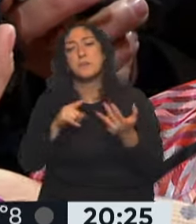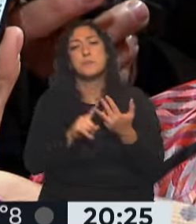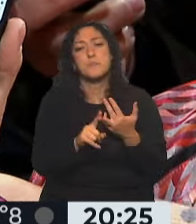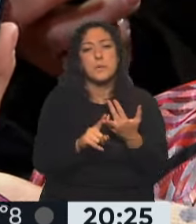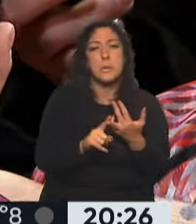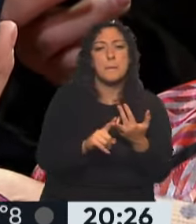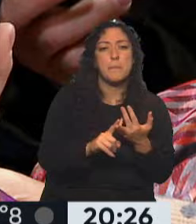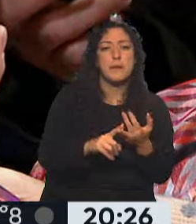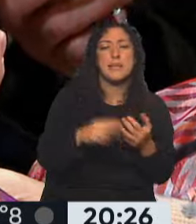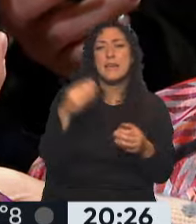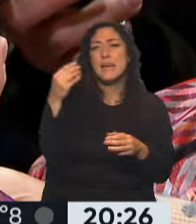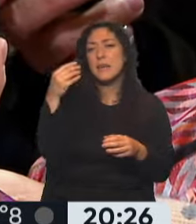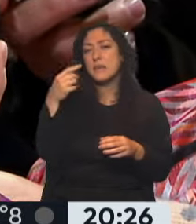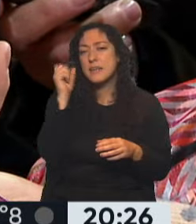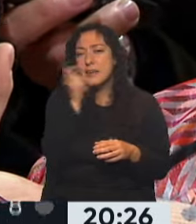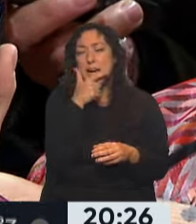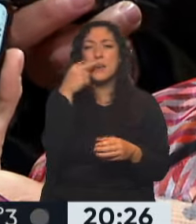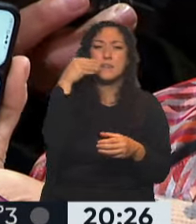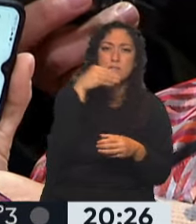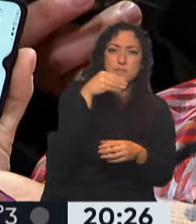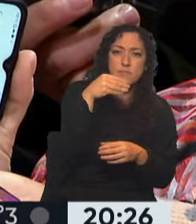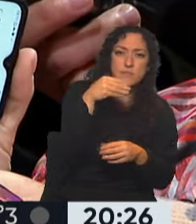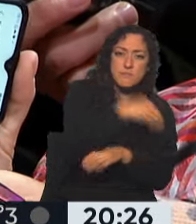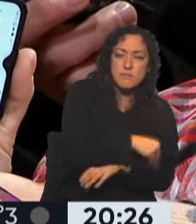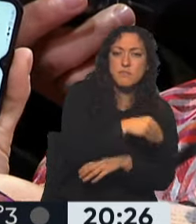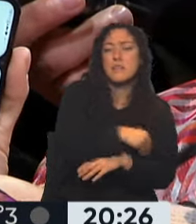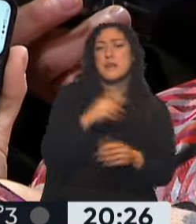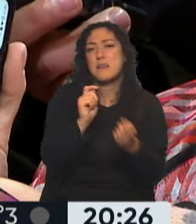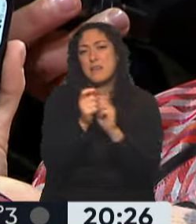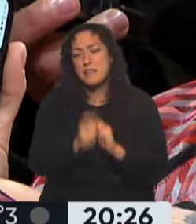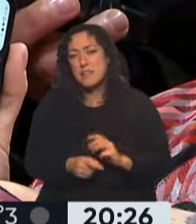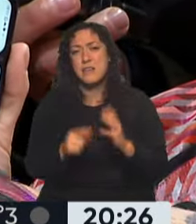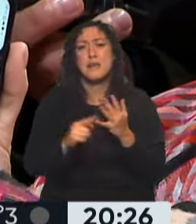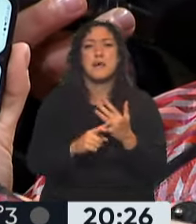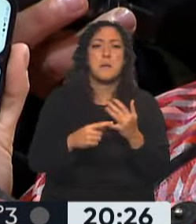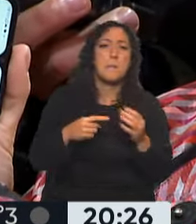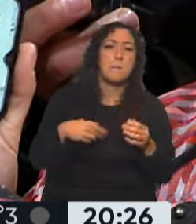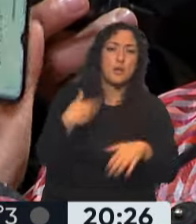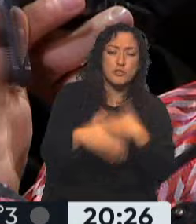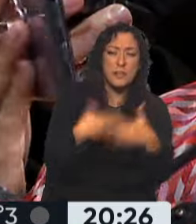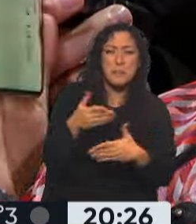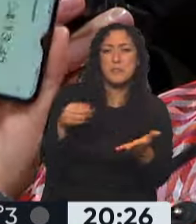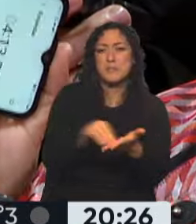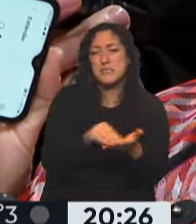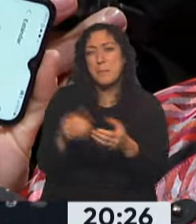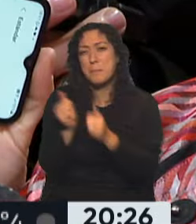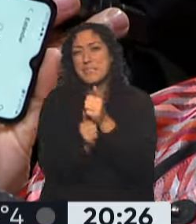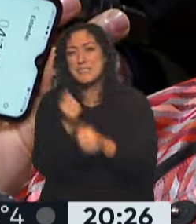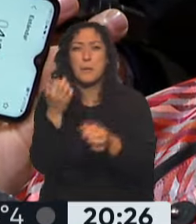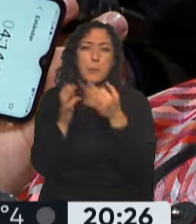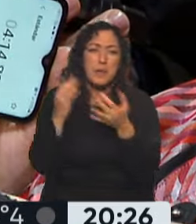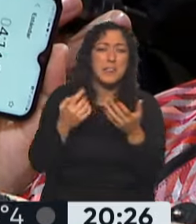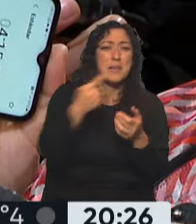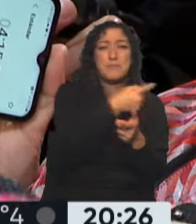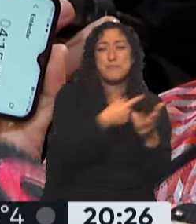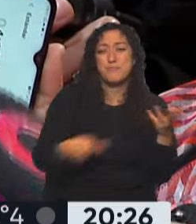de la ley de hidrocarburos, procedimiento administrativo, hay como 10 leyes, venta de empresas, es decir, yo